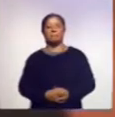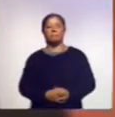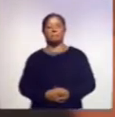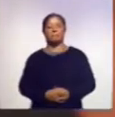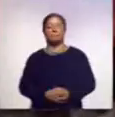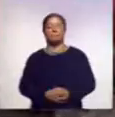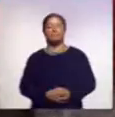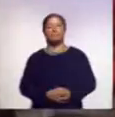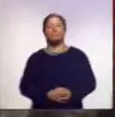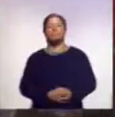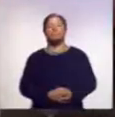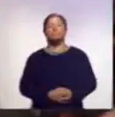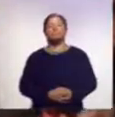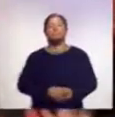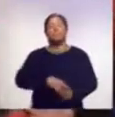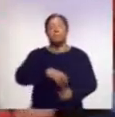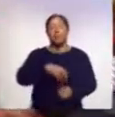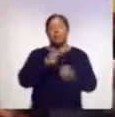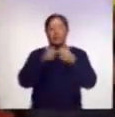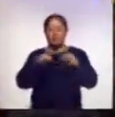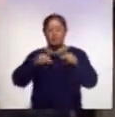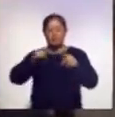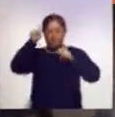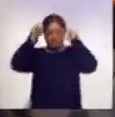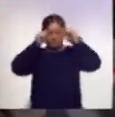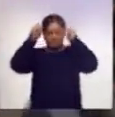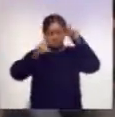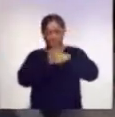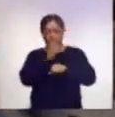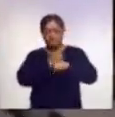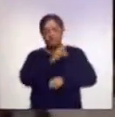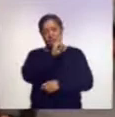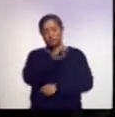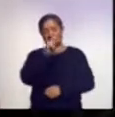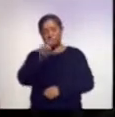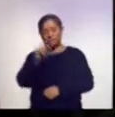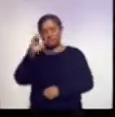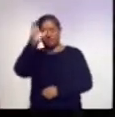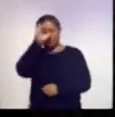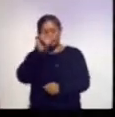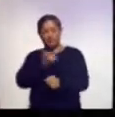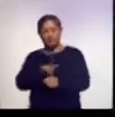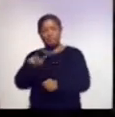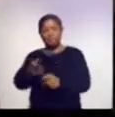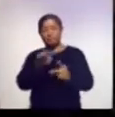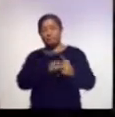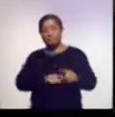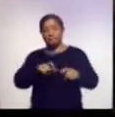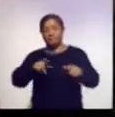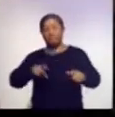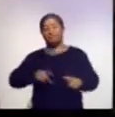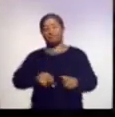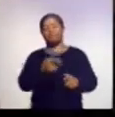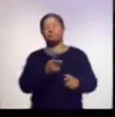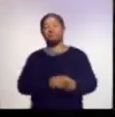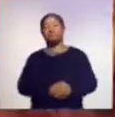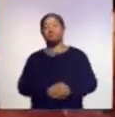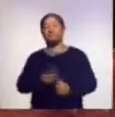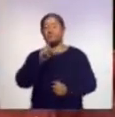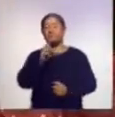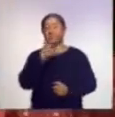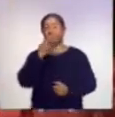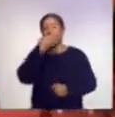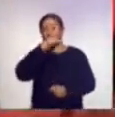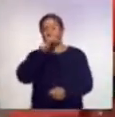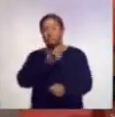La Secretaría de Turismo del Estado y el Instituto Tlaxcalteca de la Cultura inauguraron las actividades del 34 Festival Internacional